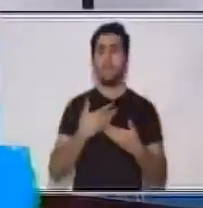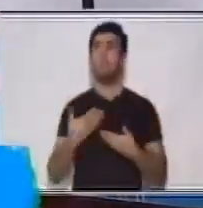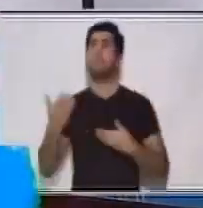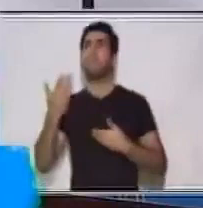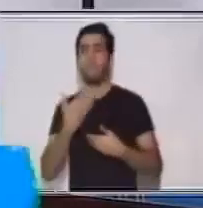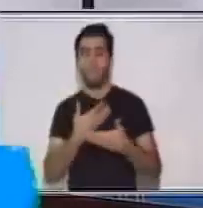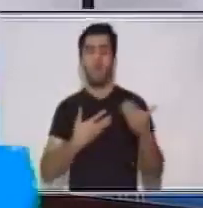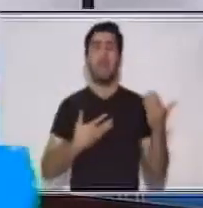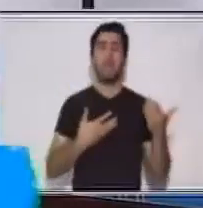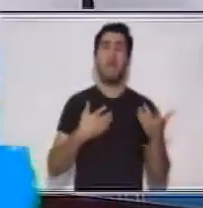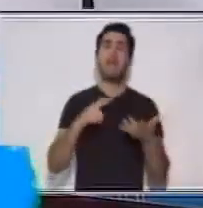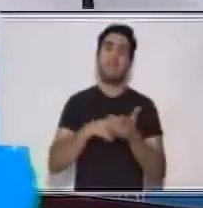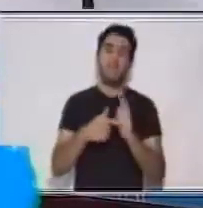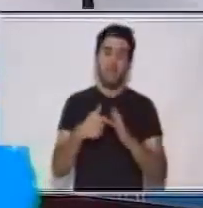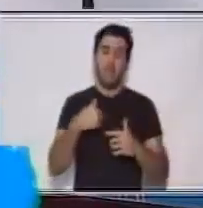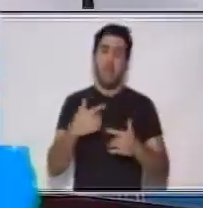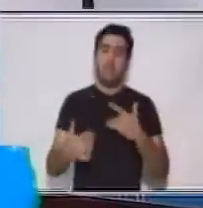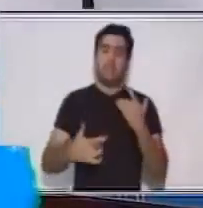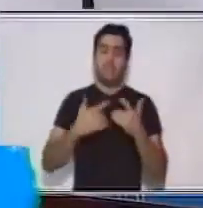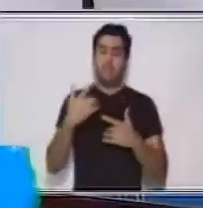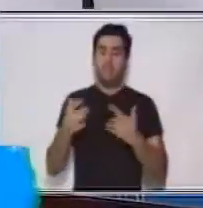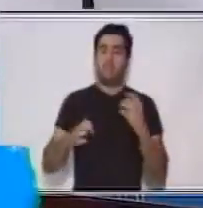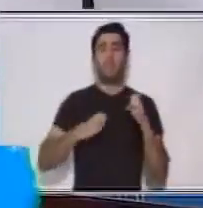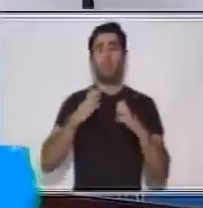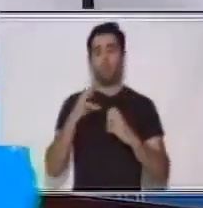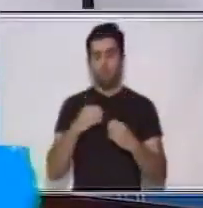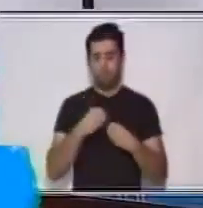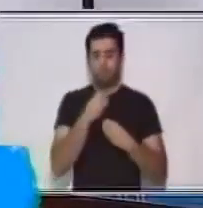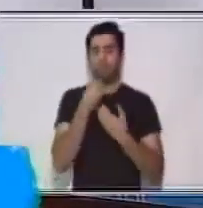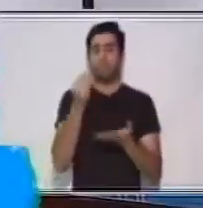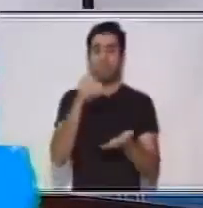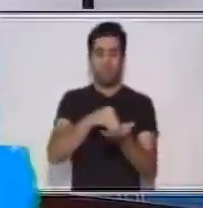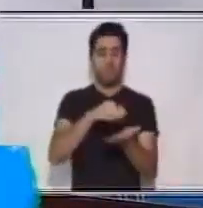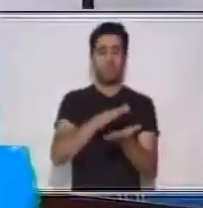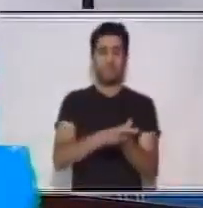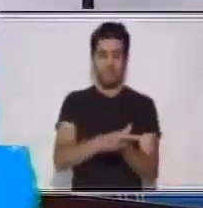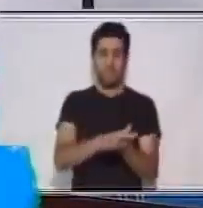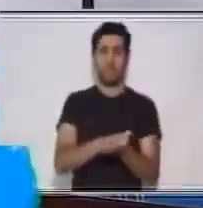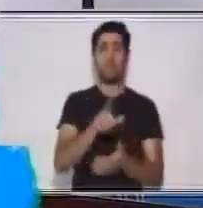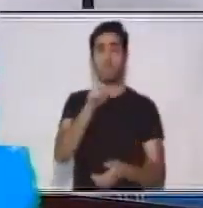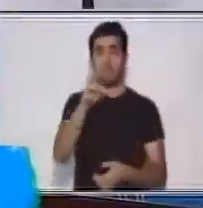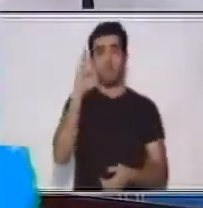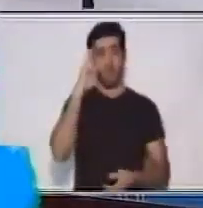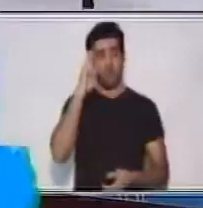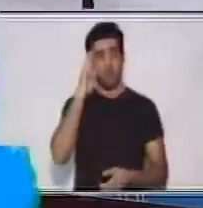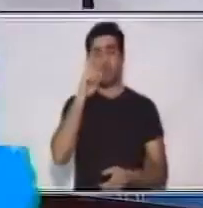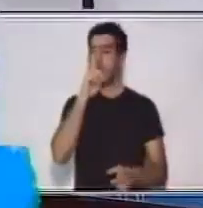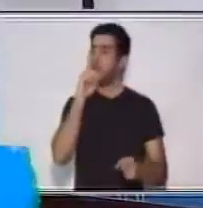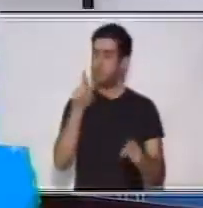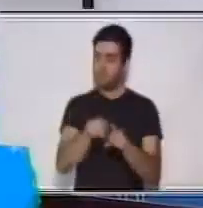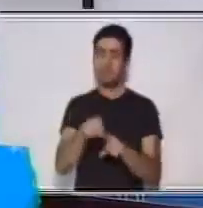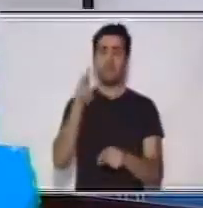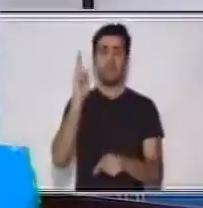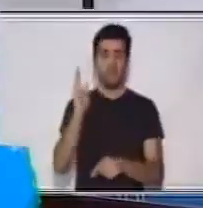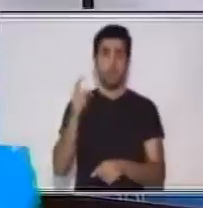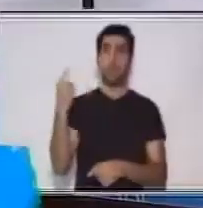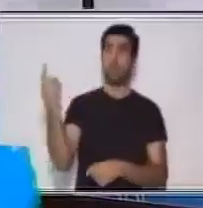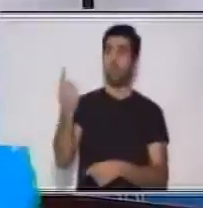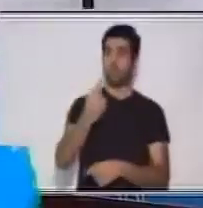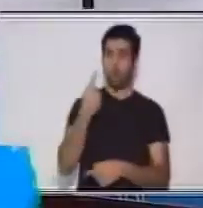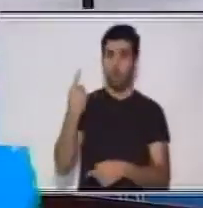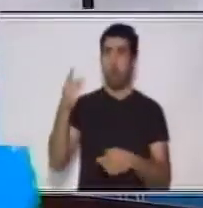esa manifestación escrita de emociones y expresiones. Ten presente, por favor, guardar tus trabajos